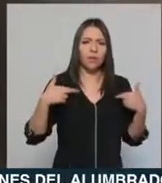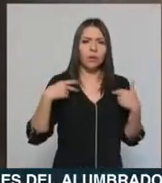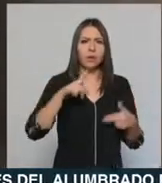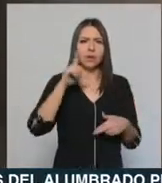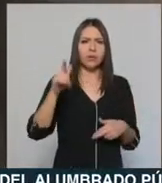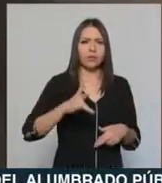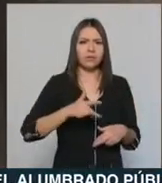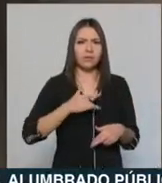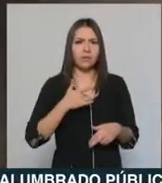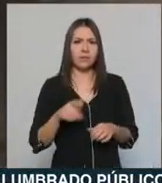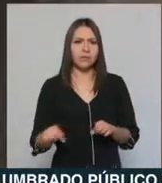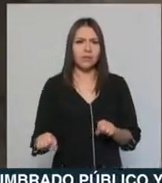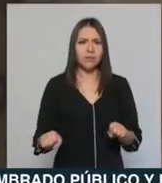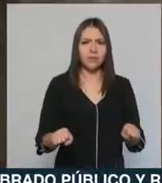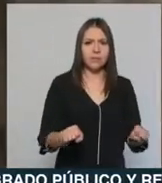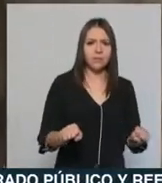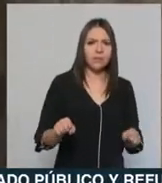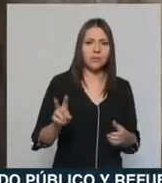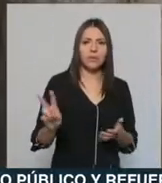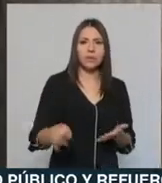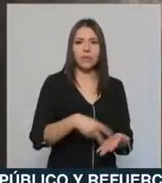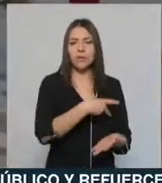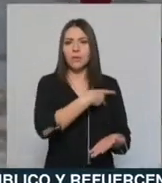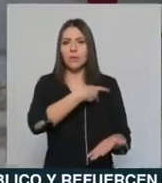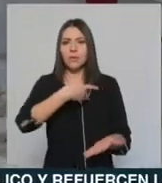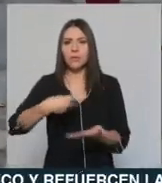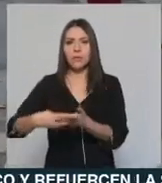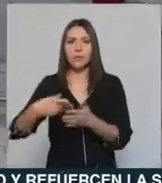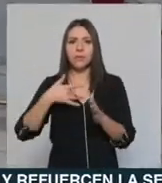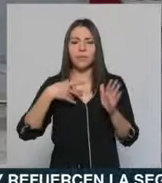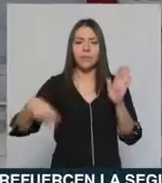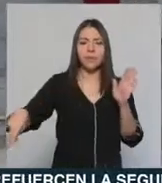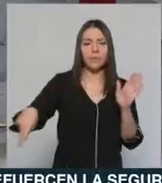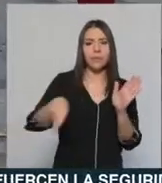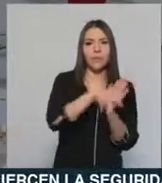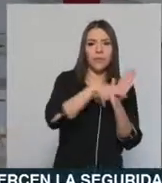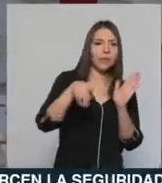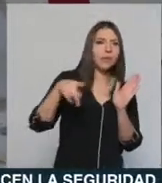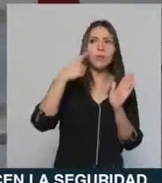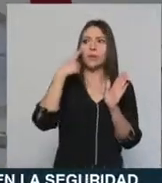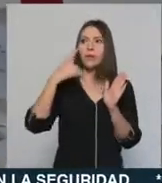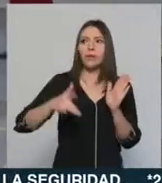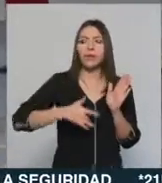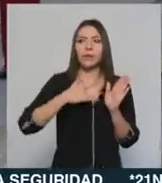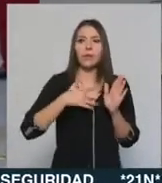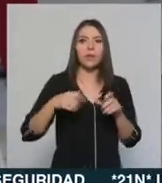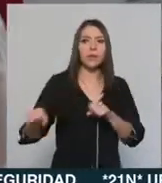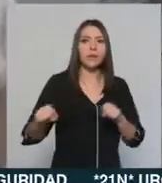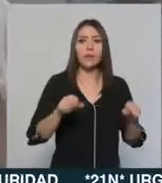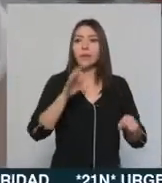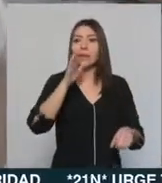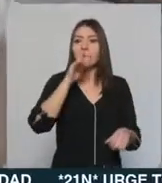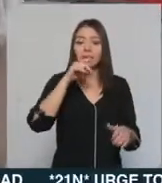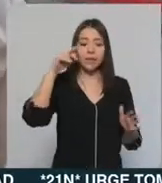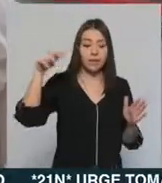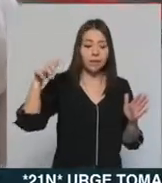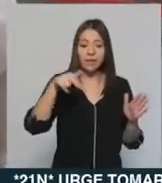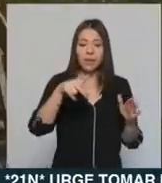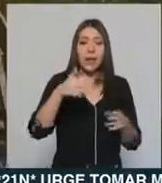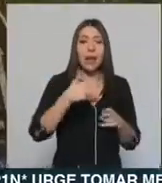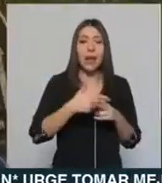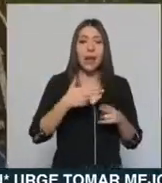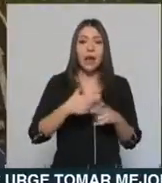comenzó a sentir un movimiento que la aventó contra la pared. Ahí se dio cuenta que estaba temblando. No pudo bajar hasta pasado el